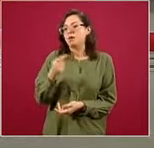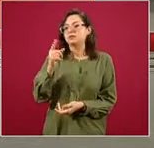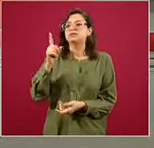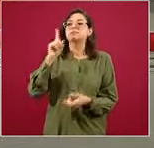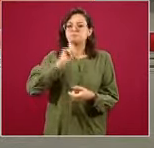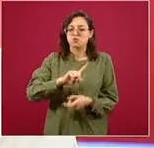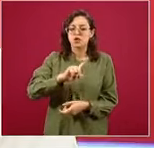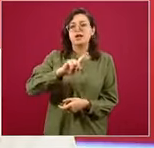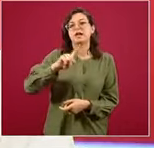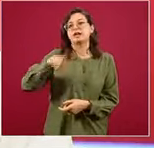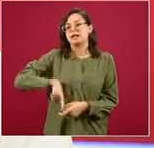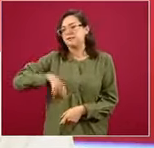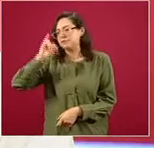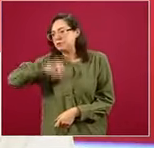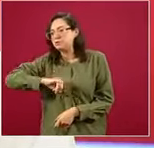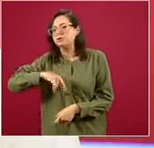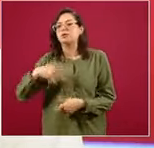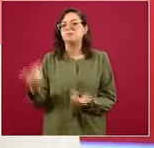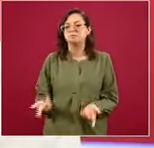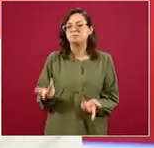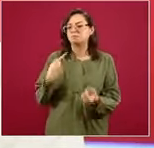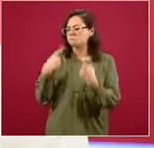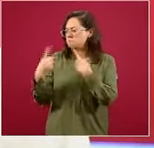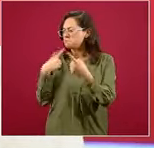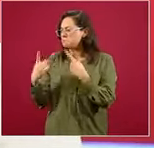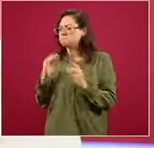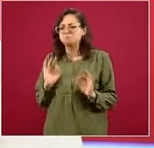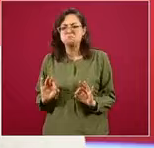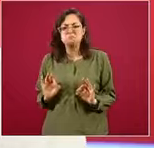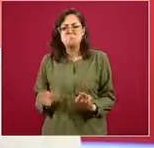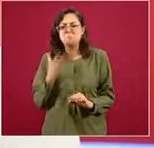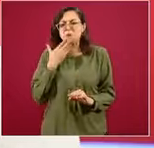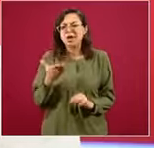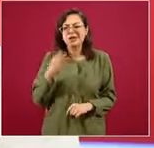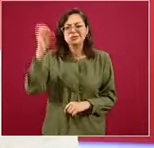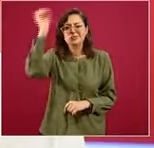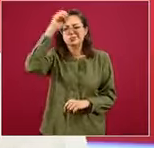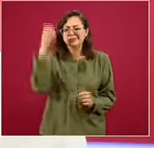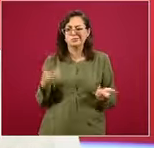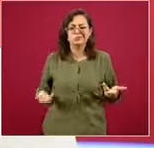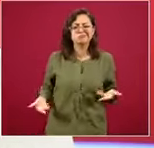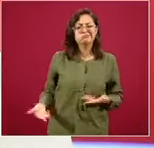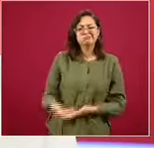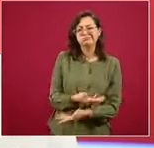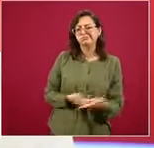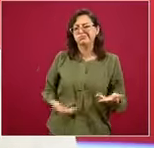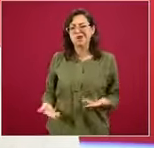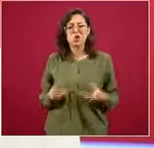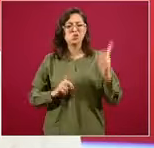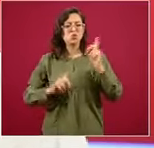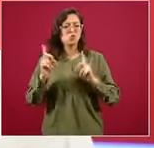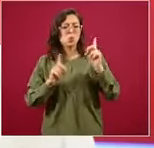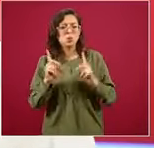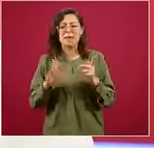Ciudad de México. Muy productiva, se virtieron opiniones, perspectivas, inquietudes, solicitudes,